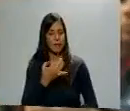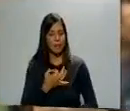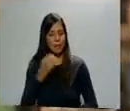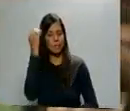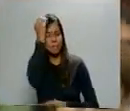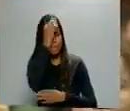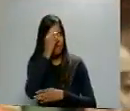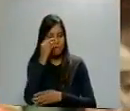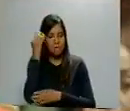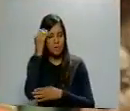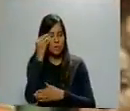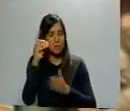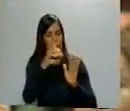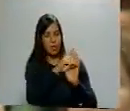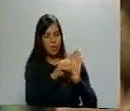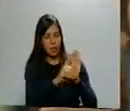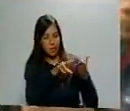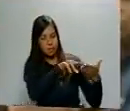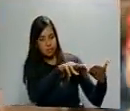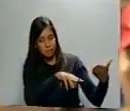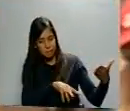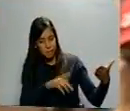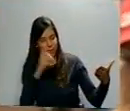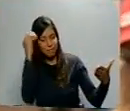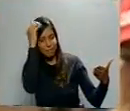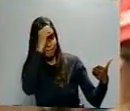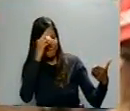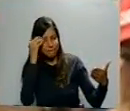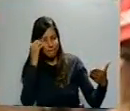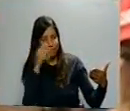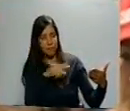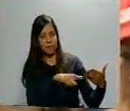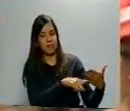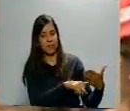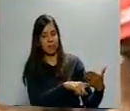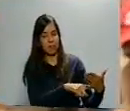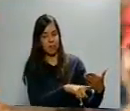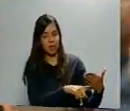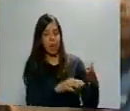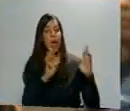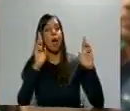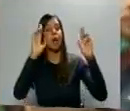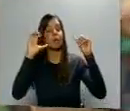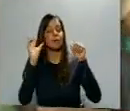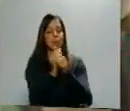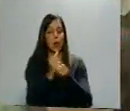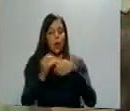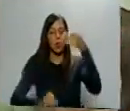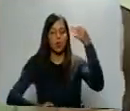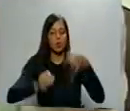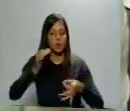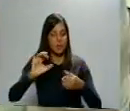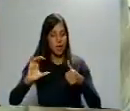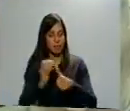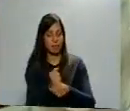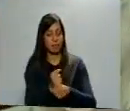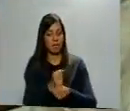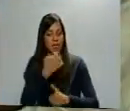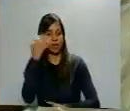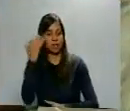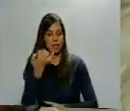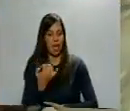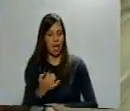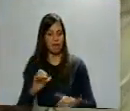este decreto que trae la directiva. Y yo digo, bueno, por fin aquí se va a hacer justicia. Vamos a hacer